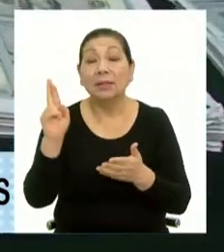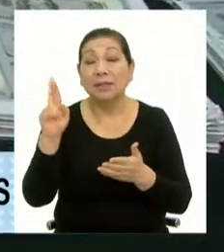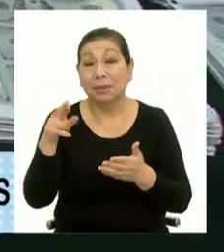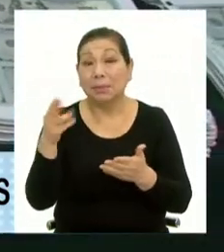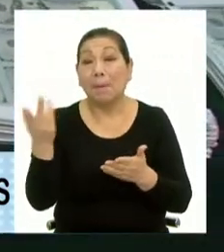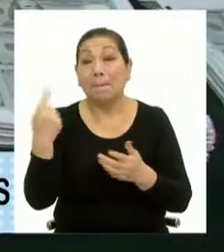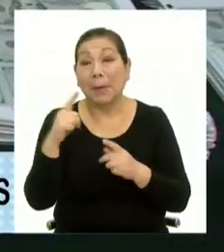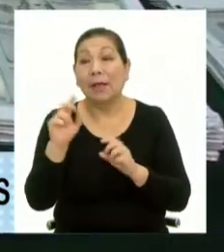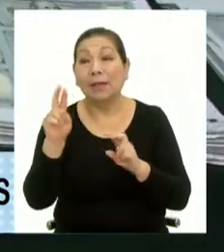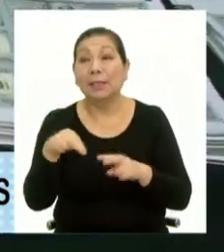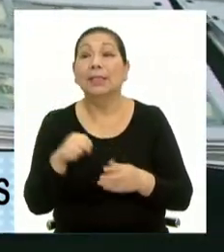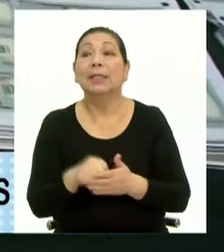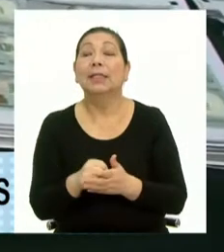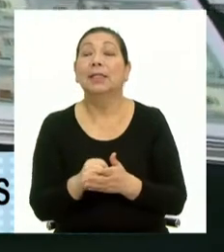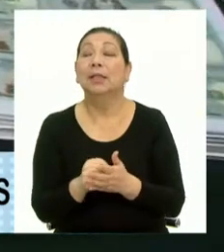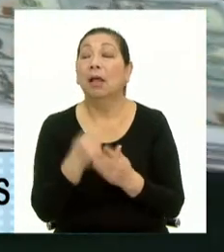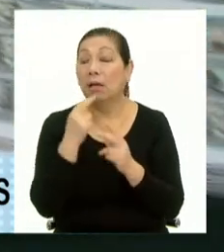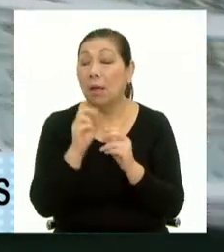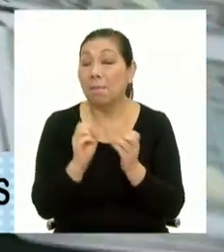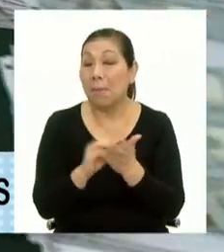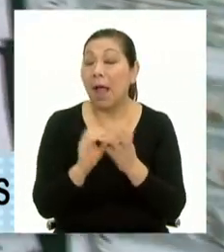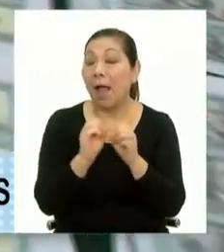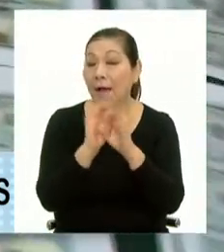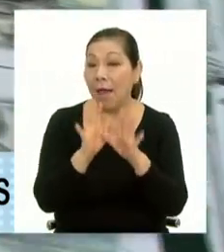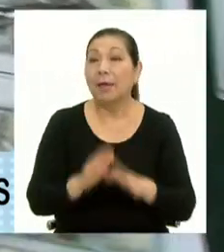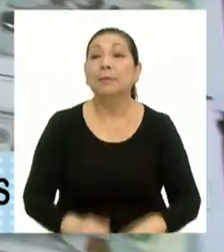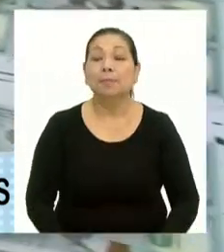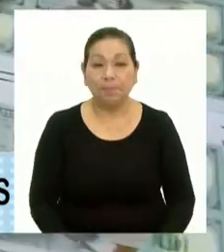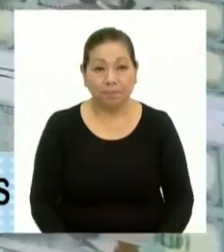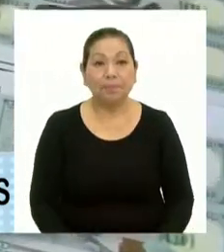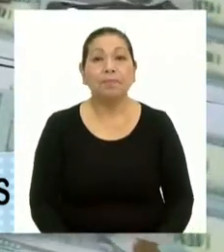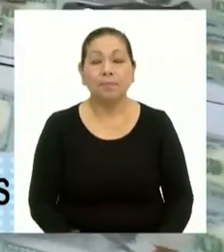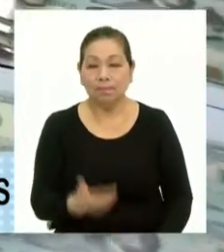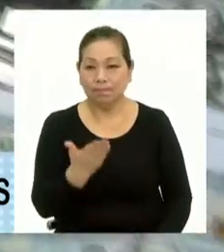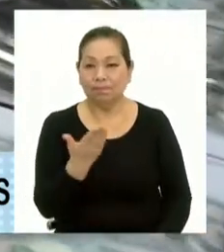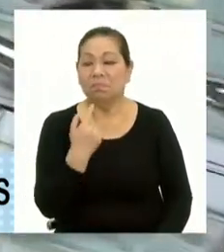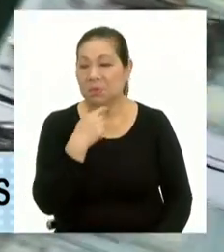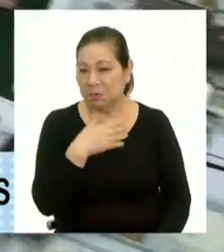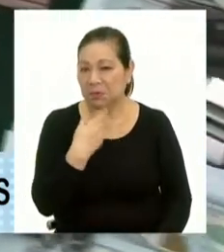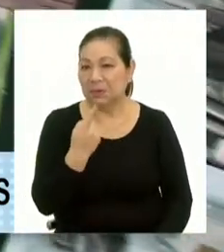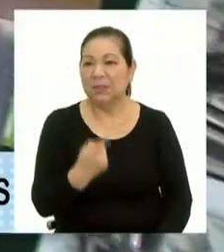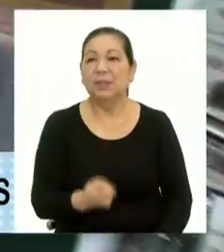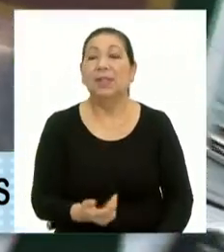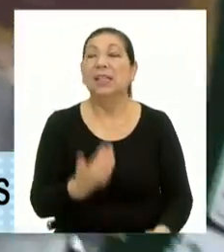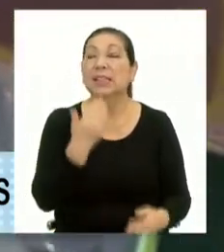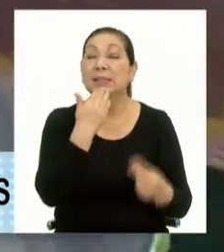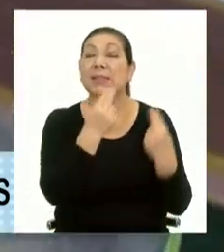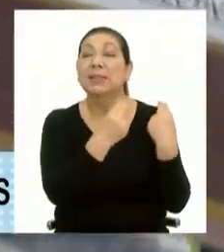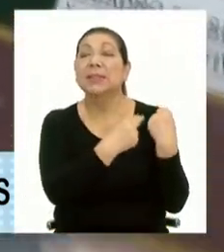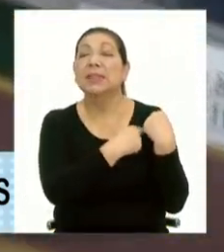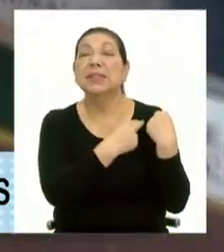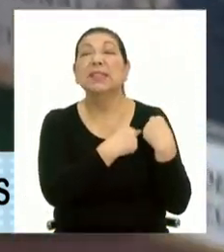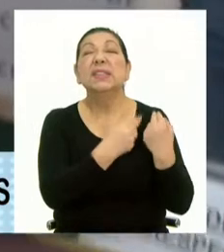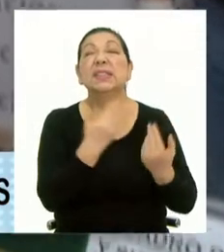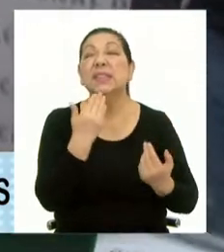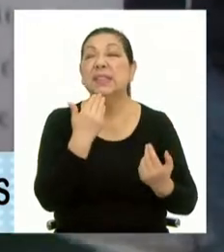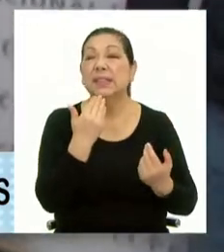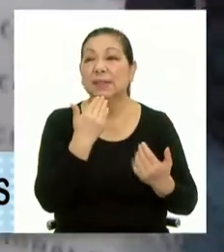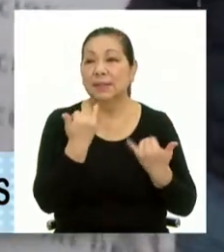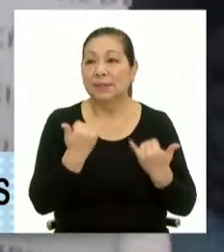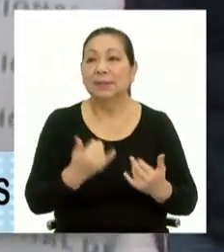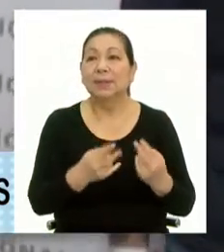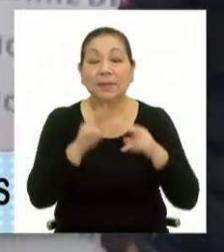a efecto de que se esclarezca el hecho. General. Adelante, acá le puede decir. También, quien está a cargo también de